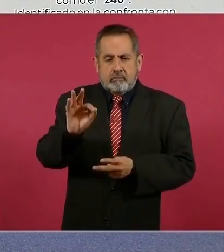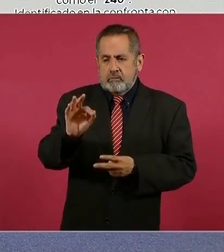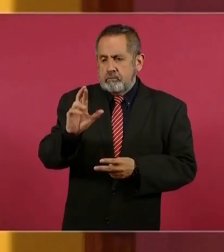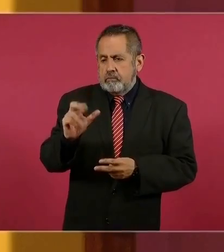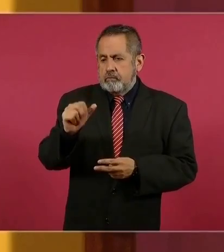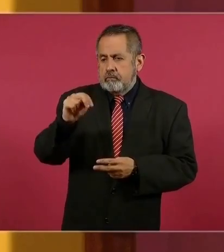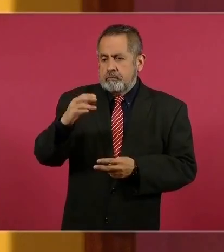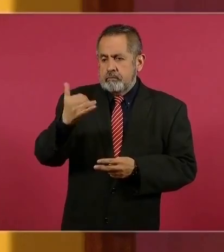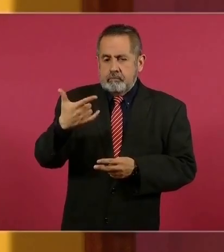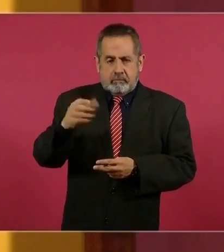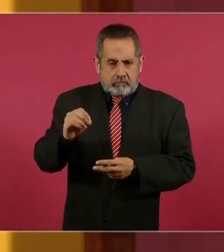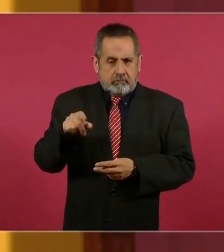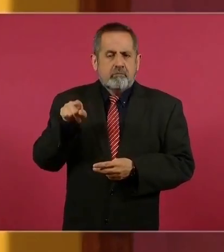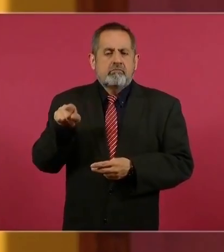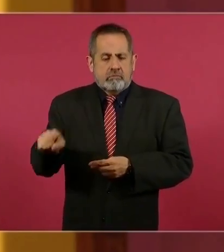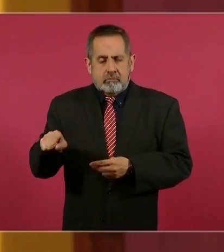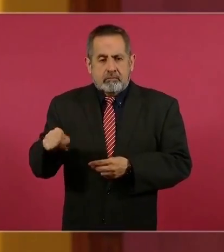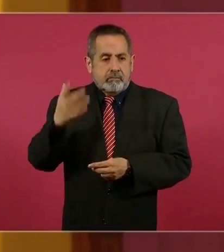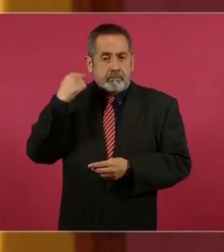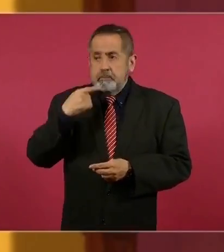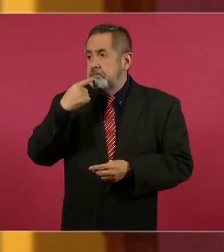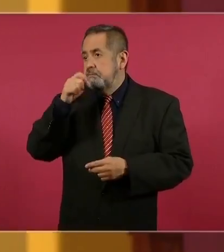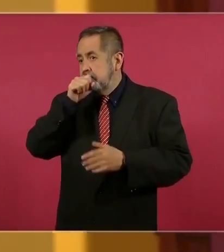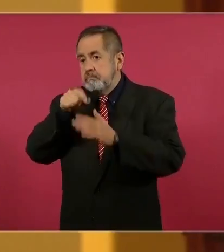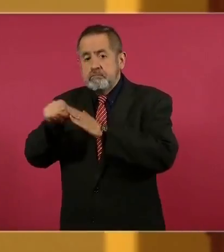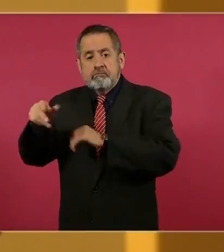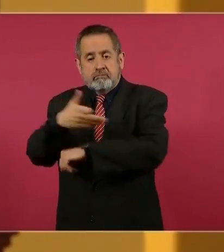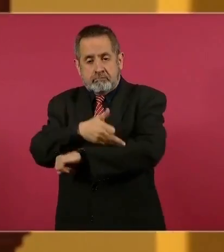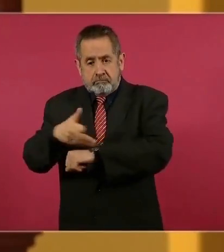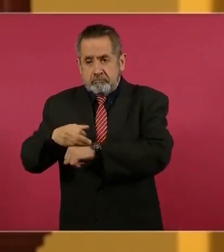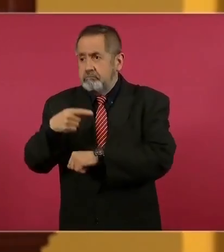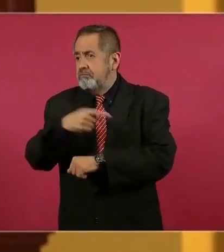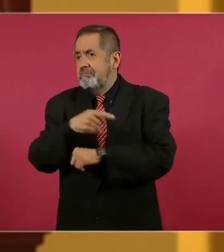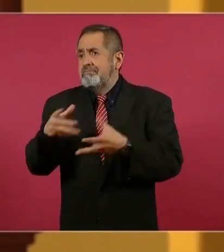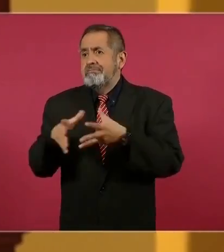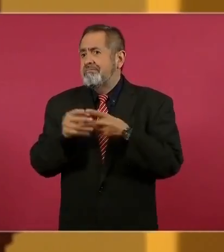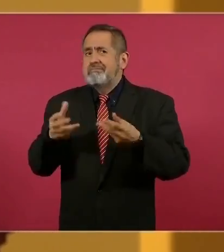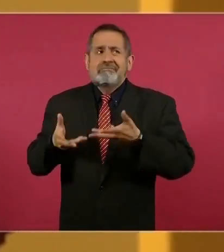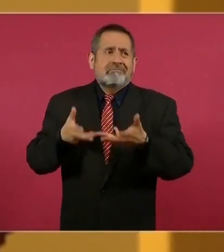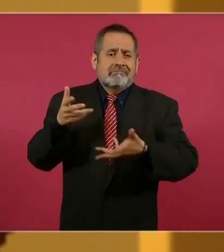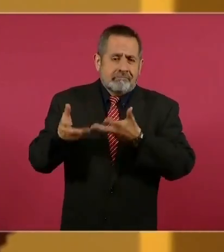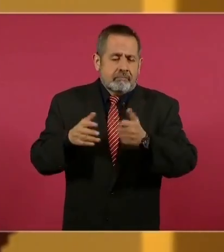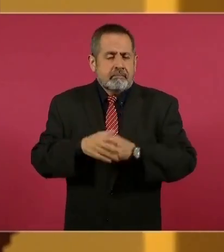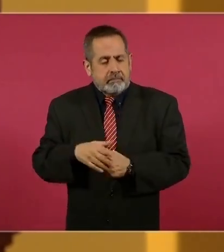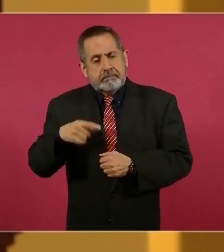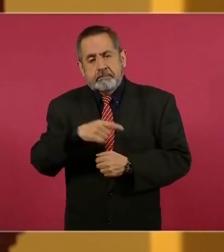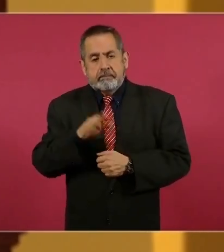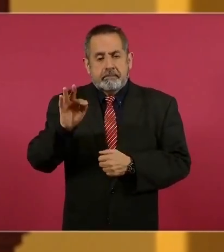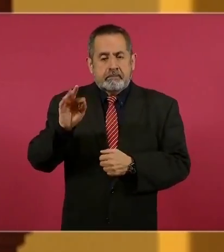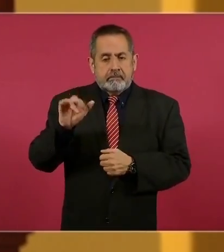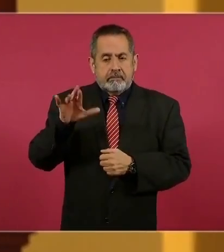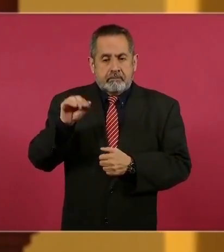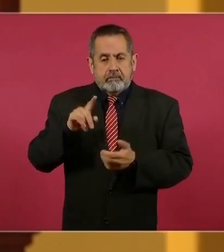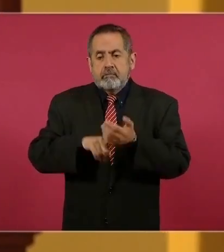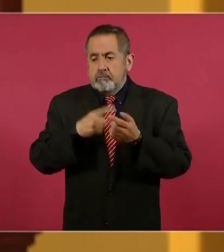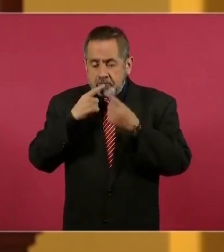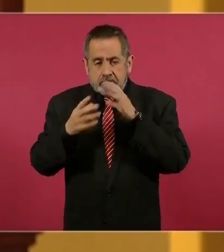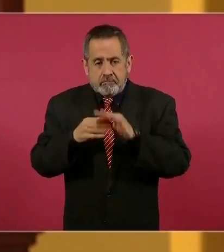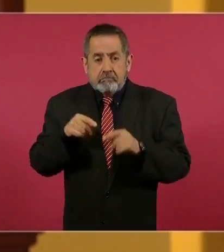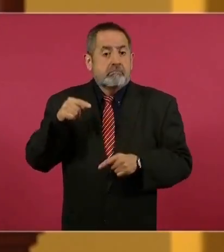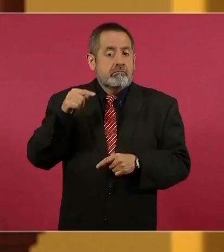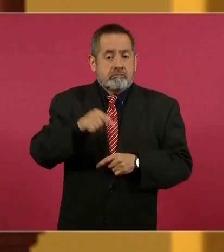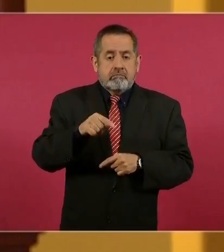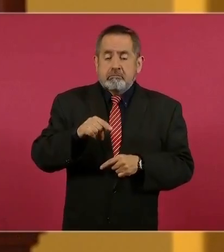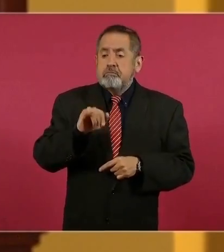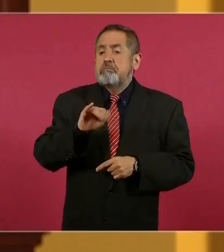GC. Fue reportado por parte de un familiar como desaparecido. Francisco se comenta que se había ido